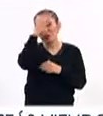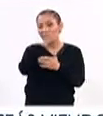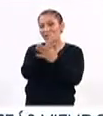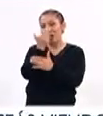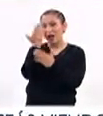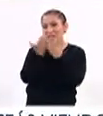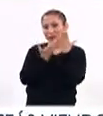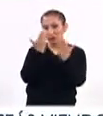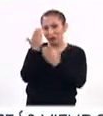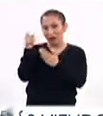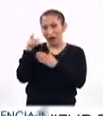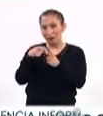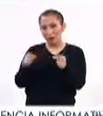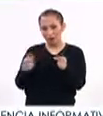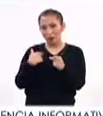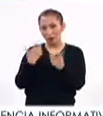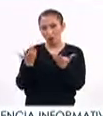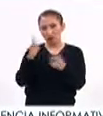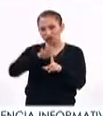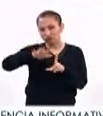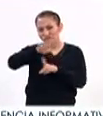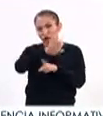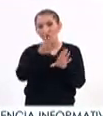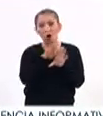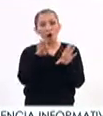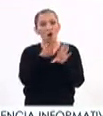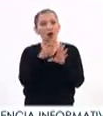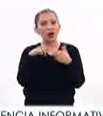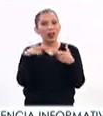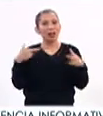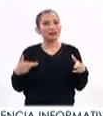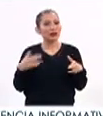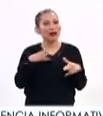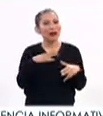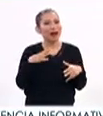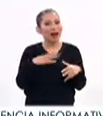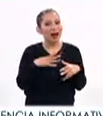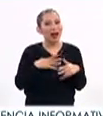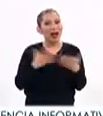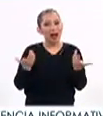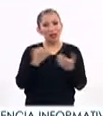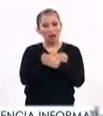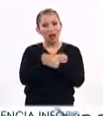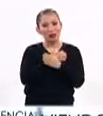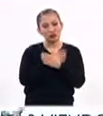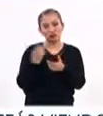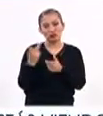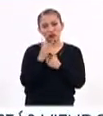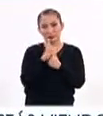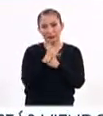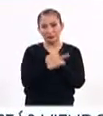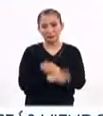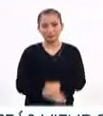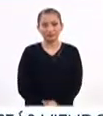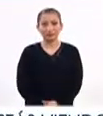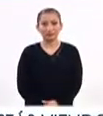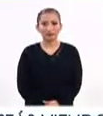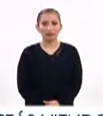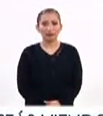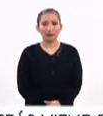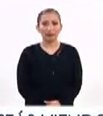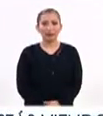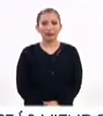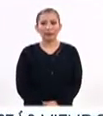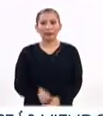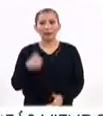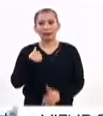como estudiante en Japón, ya que tuvimos un panorama de cómo están estas relaciones pues educativas entre los dos países.